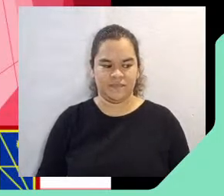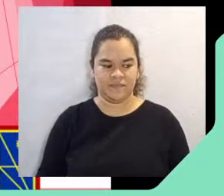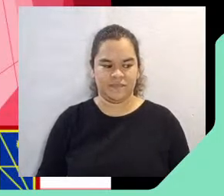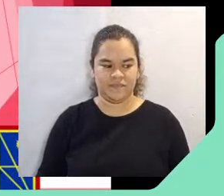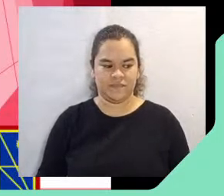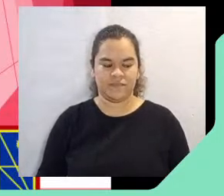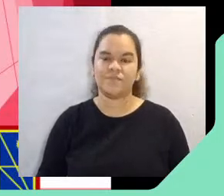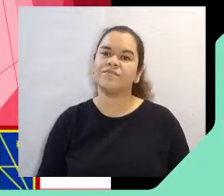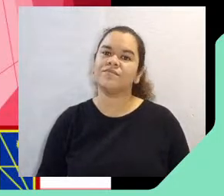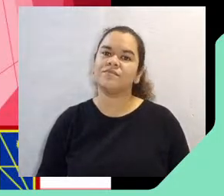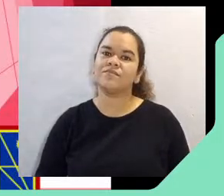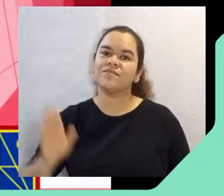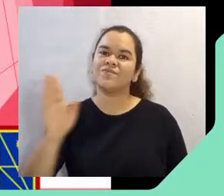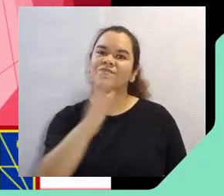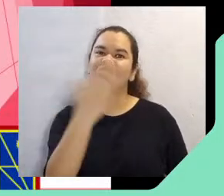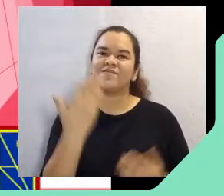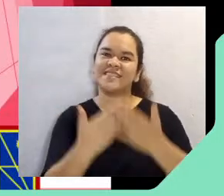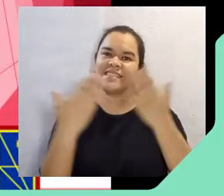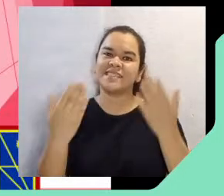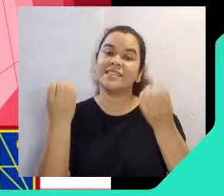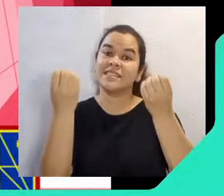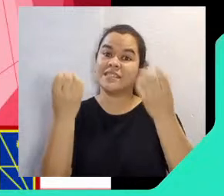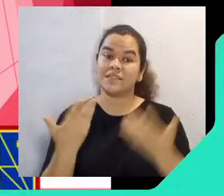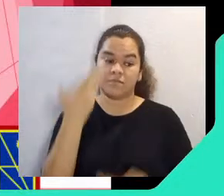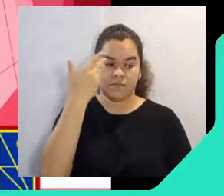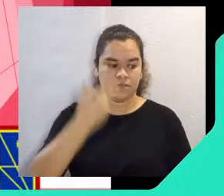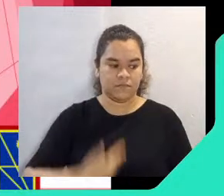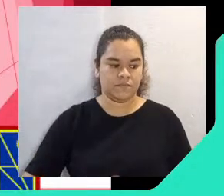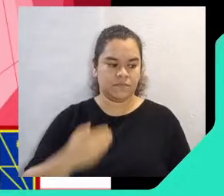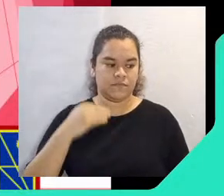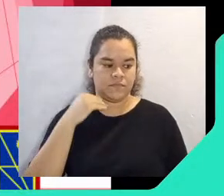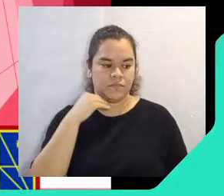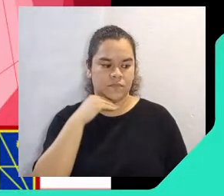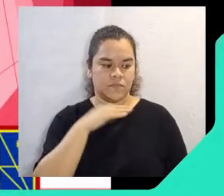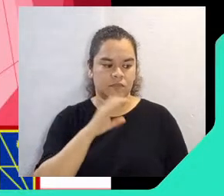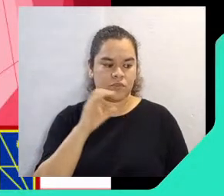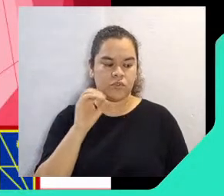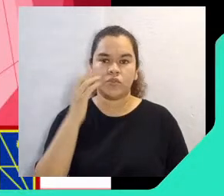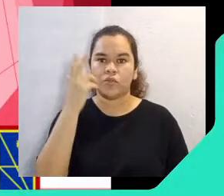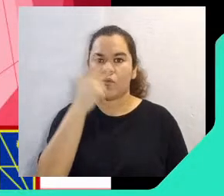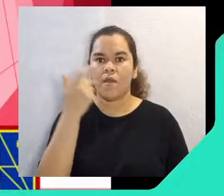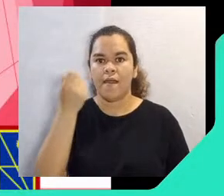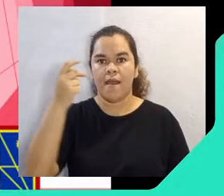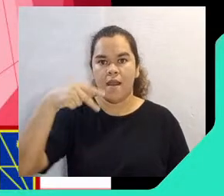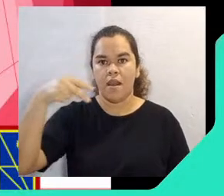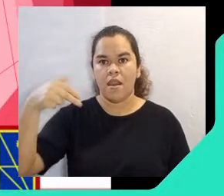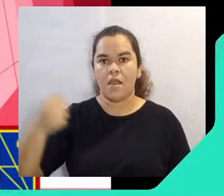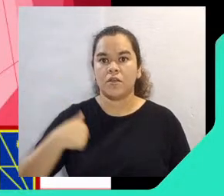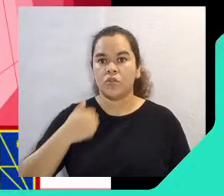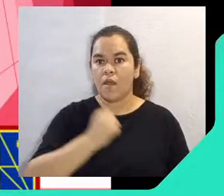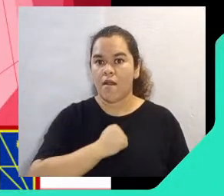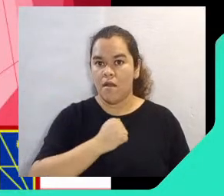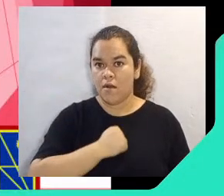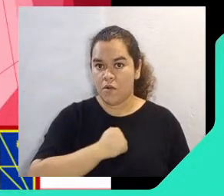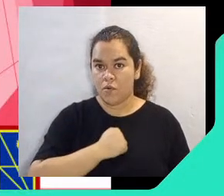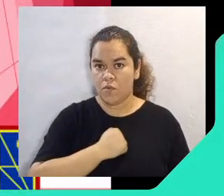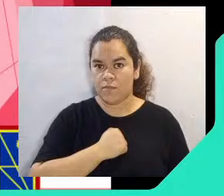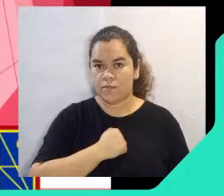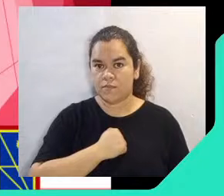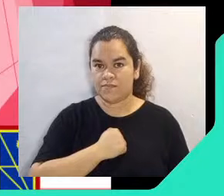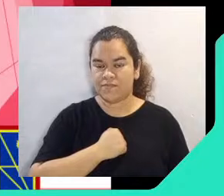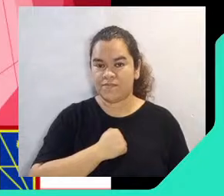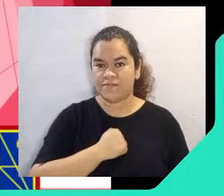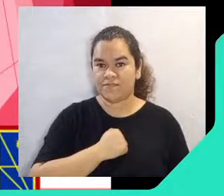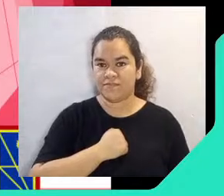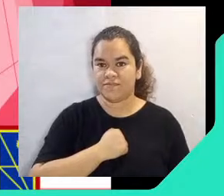Buenos días a todos, ¿cómo están? Soy Joana Leiva, estudiante de la carrera de Ingeniería en Agrimensura. Les voy a contar un